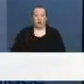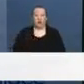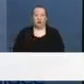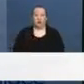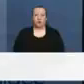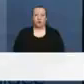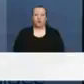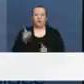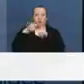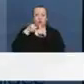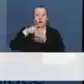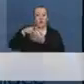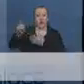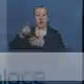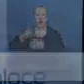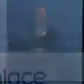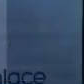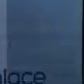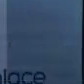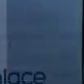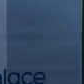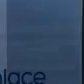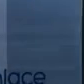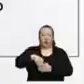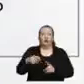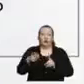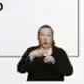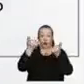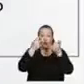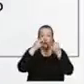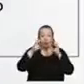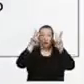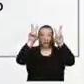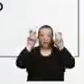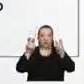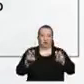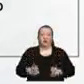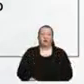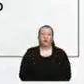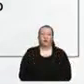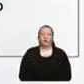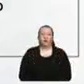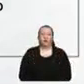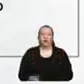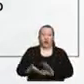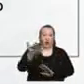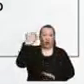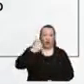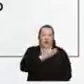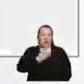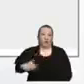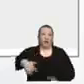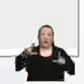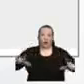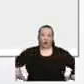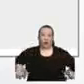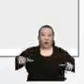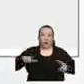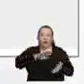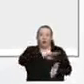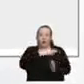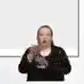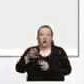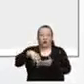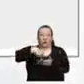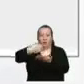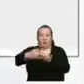powerpoint si se me lo pone con los titulares cuáles son ahora recuerden que la época de moreno eran los muertos que se caída en la calle